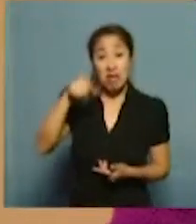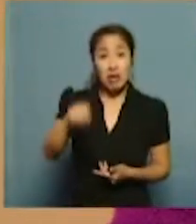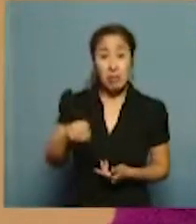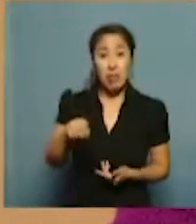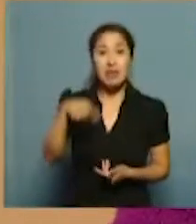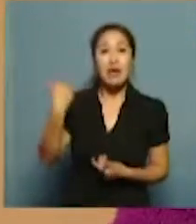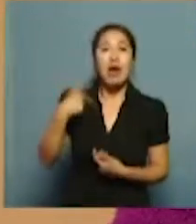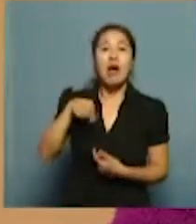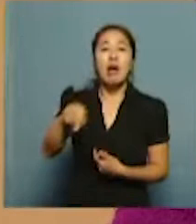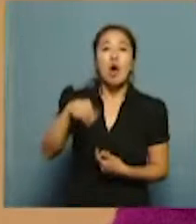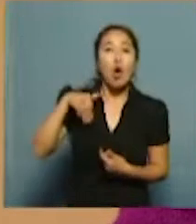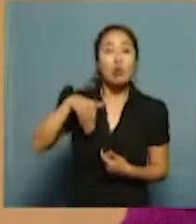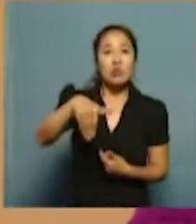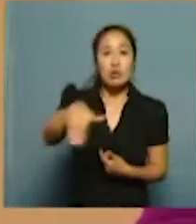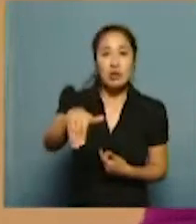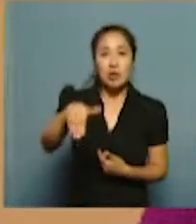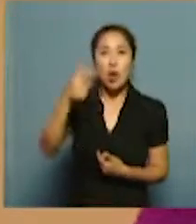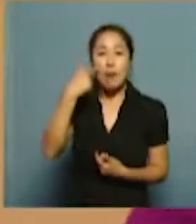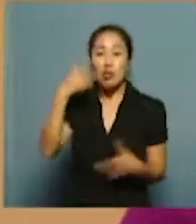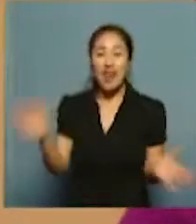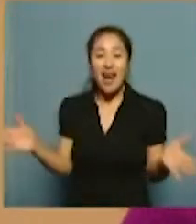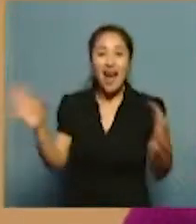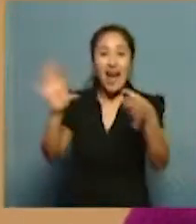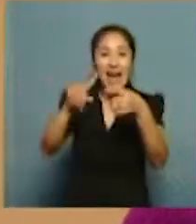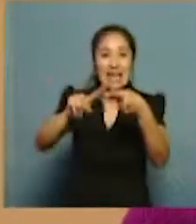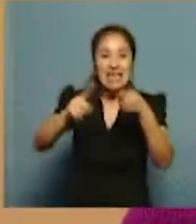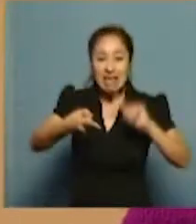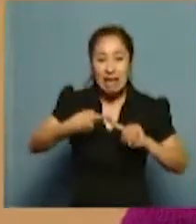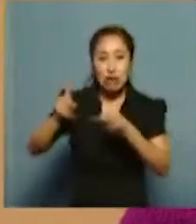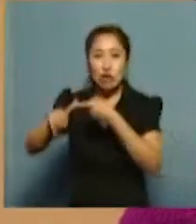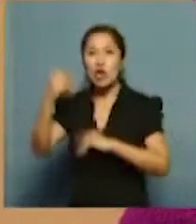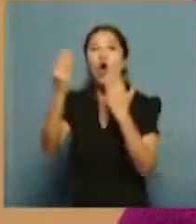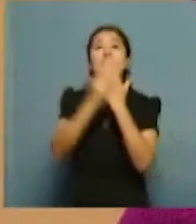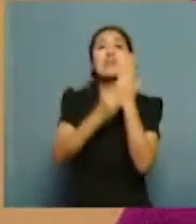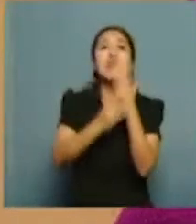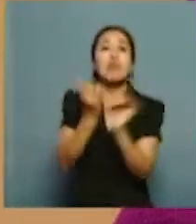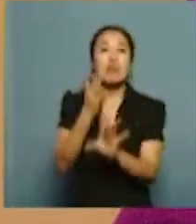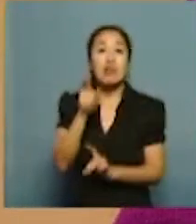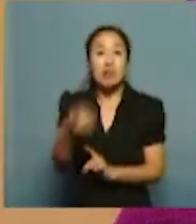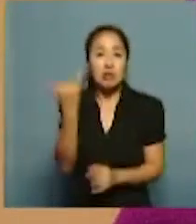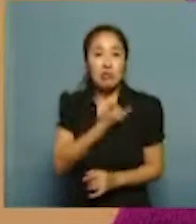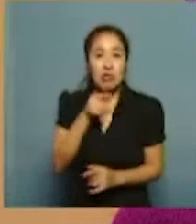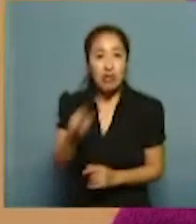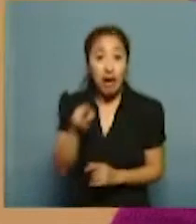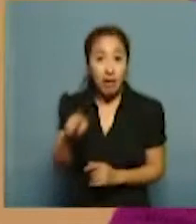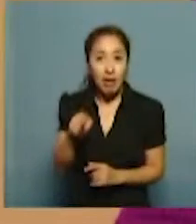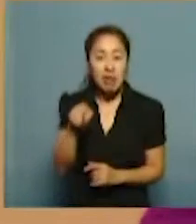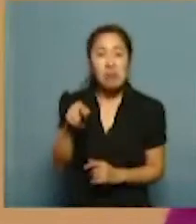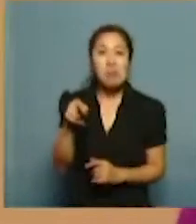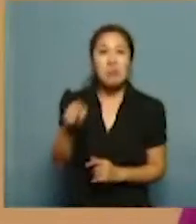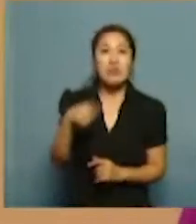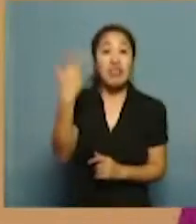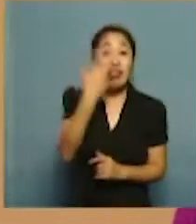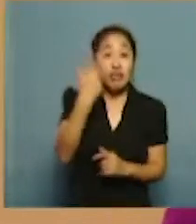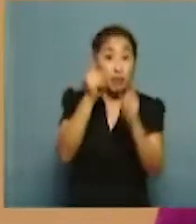pasamos atrás a articular acciones con con el ministerio de educación en donde en cha de